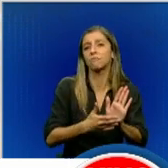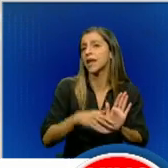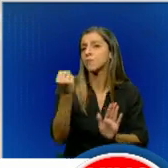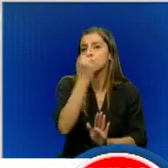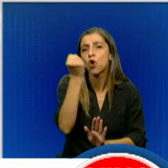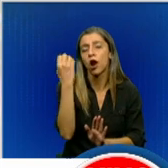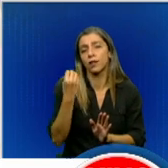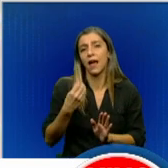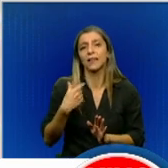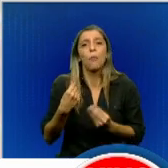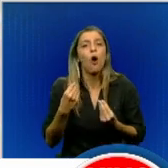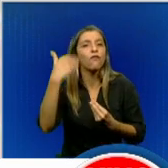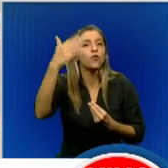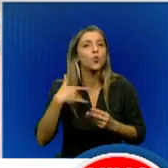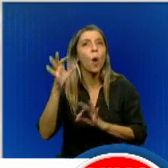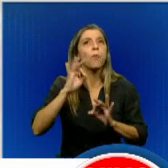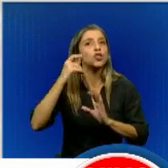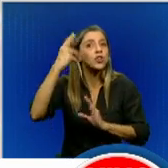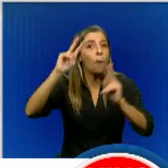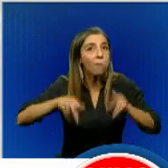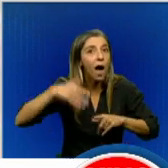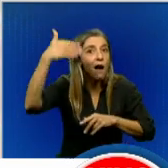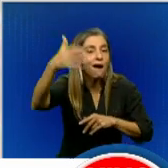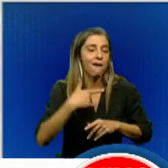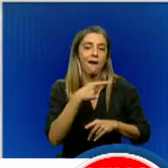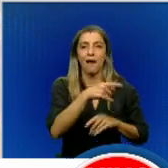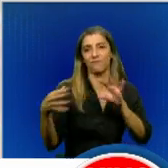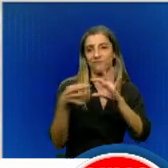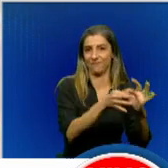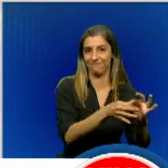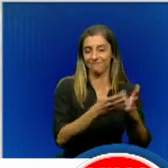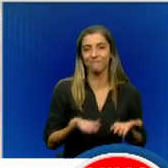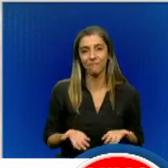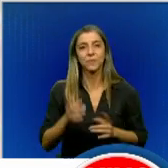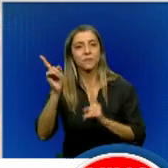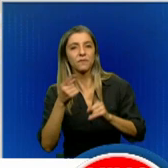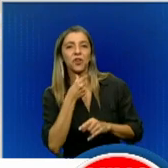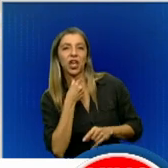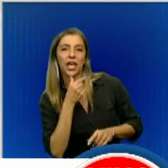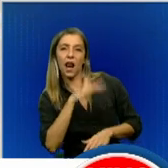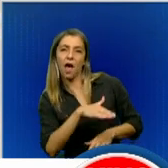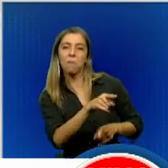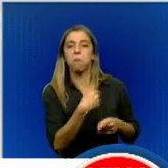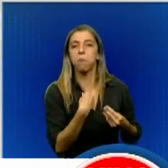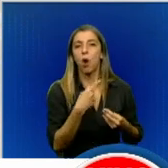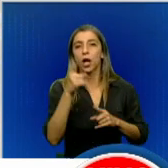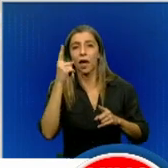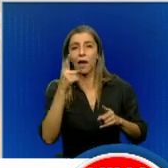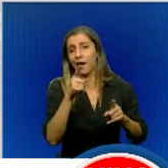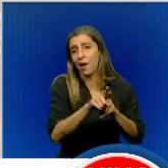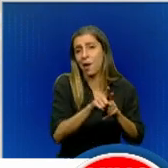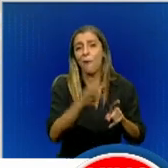político se lo quiere minimizar de la misma manera que se minimizó y se intentó minimizar el proyecto de ganancias a trabajadores y sus jubilados